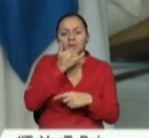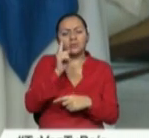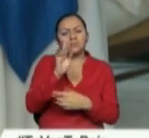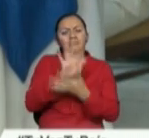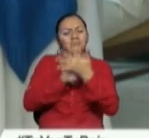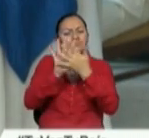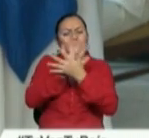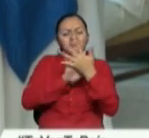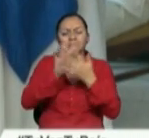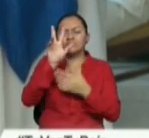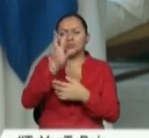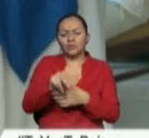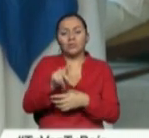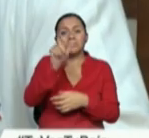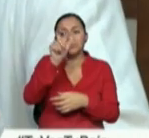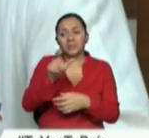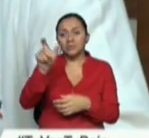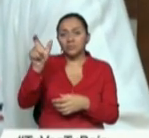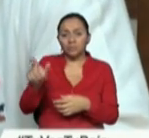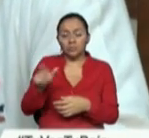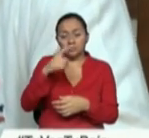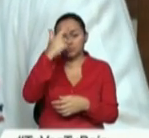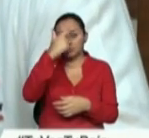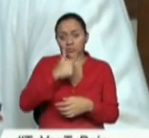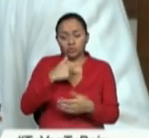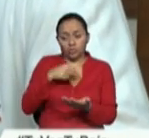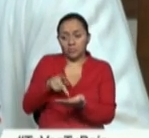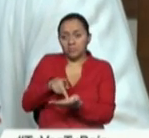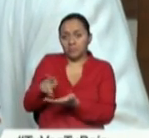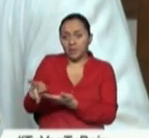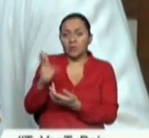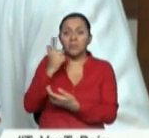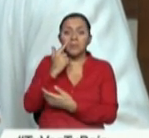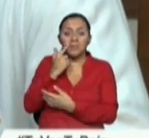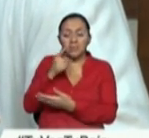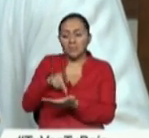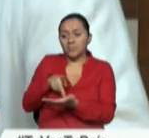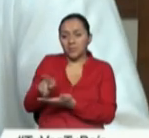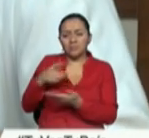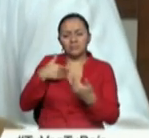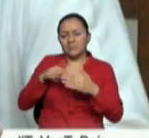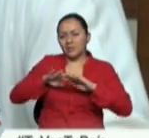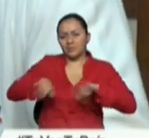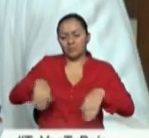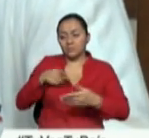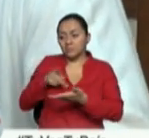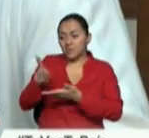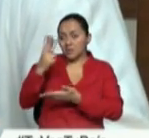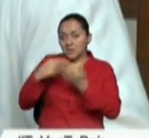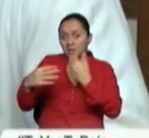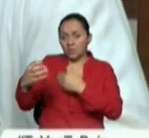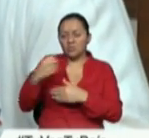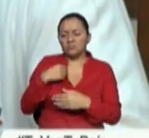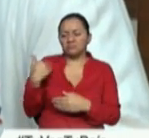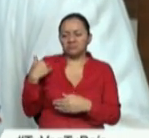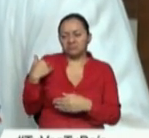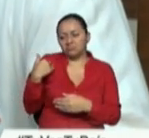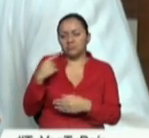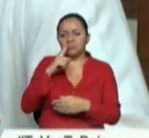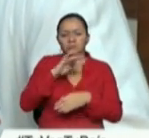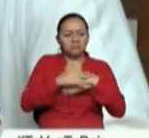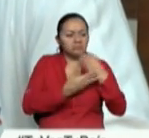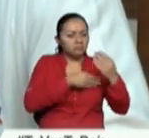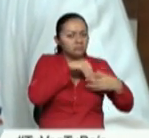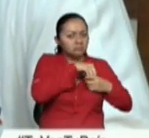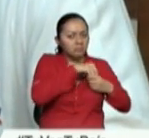por favor O sea Sinvergüenza que teniendo cóm pagar y alimentar a sus hijos no lo hace por supuesto que tiene que ser sancionado irse preso